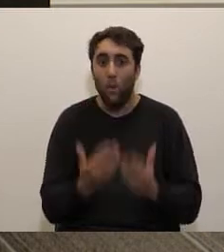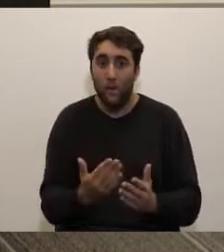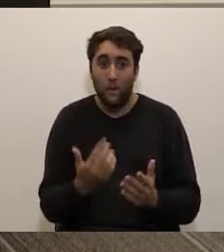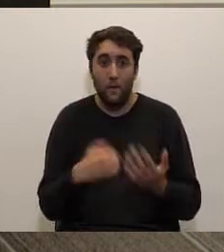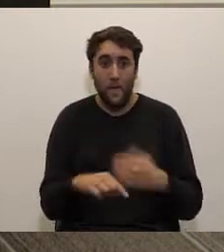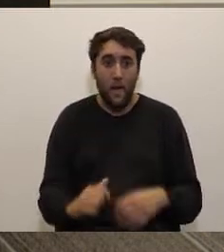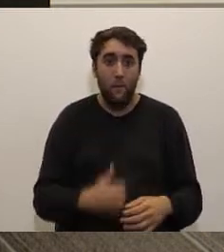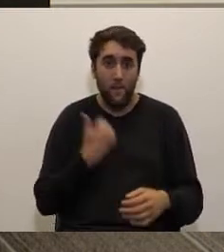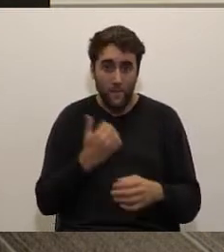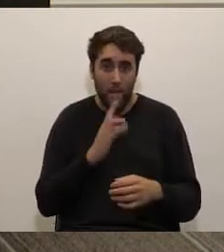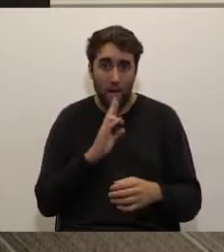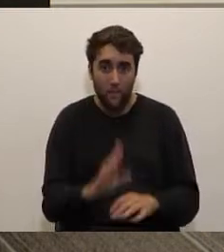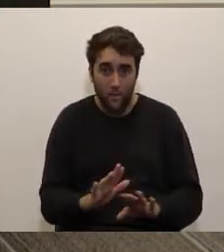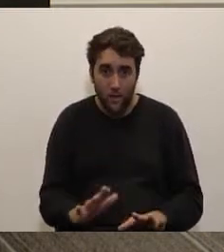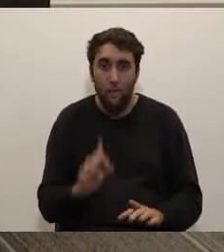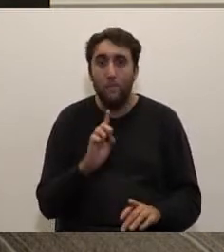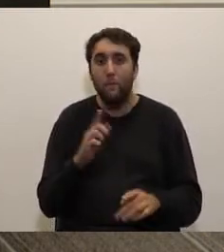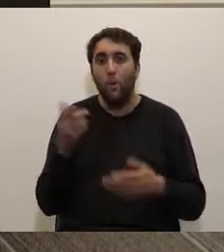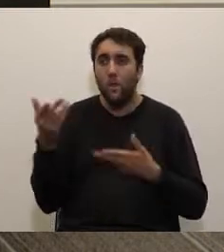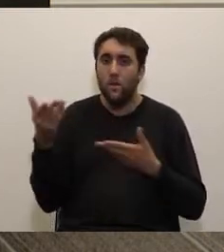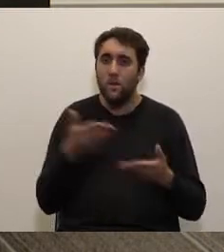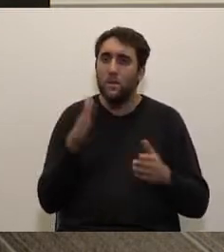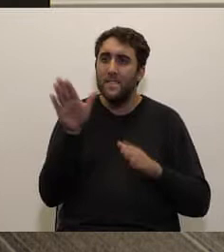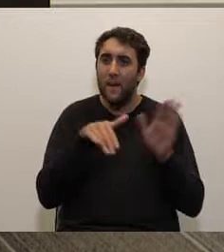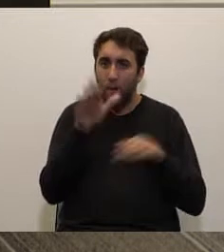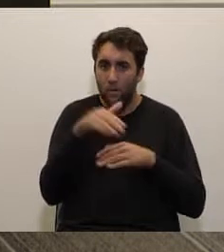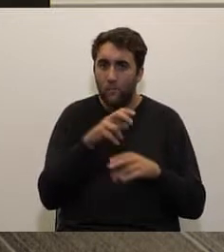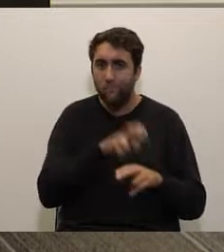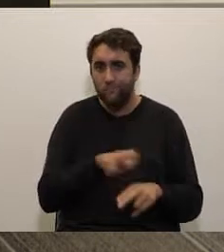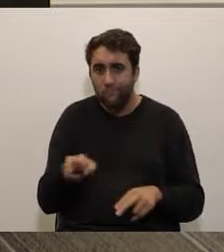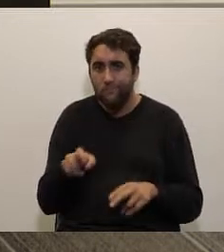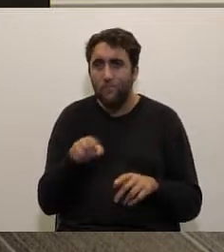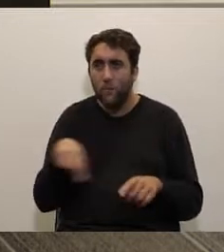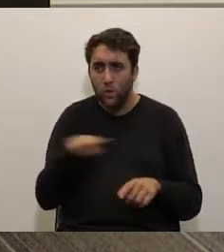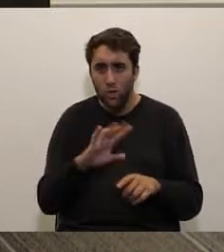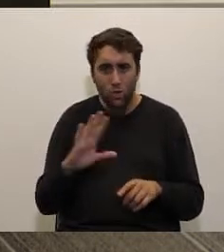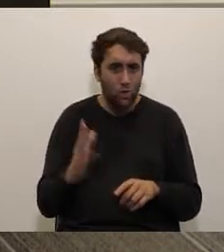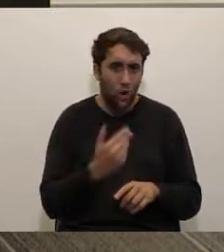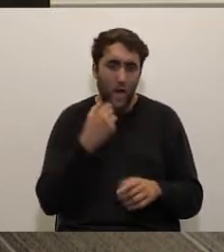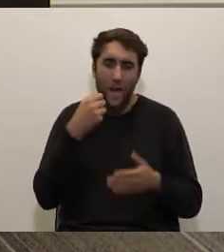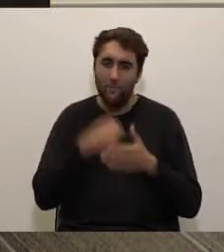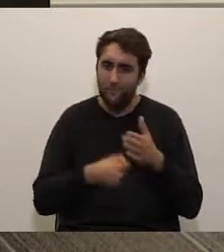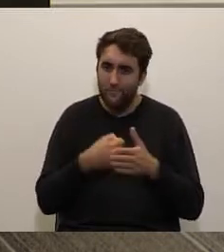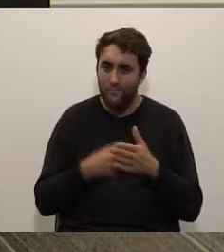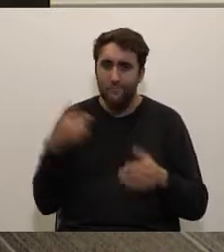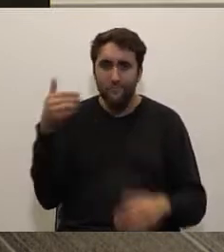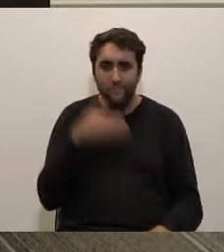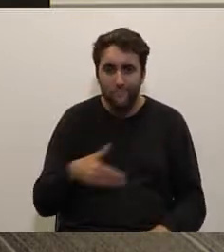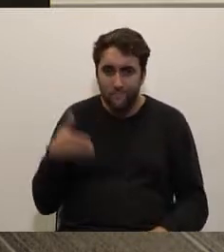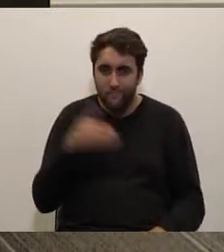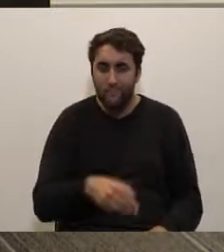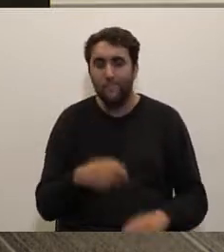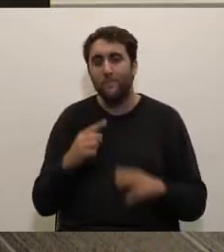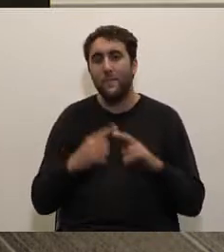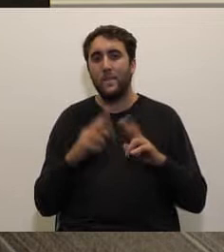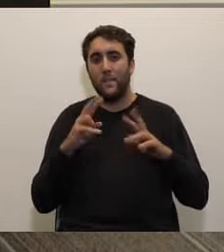que cuando convocaron a esta mesa yo me preguntaba de alguna manera, bueno, son todos activistas y activistas en medios digitales y que